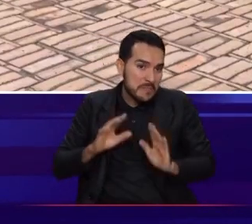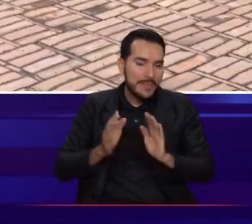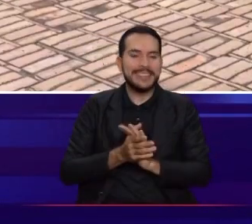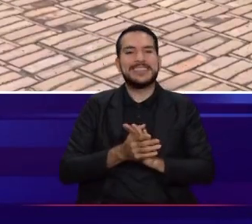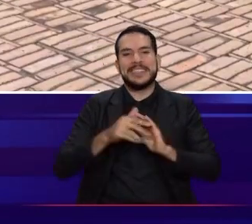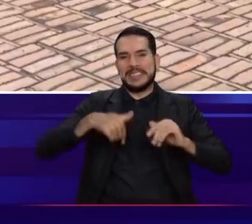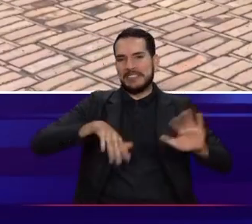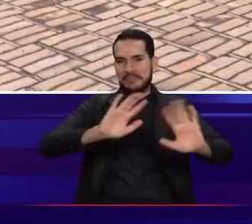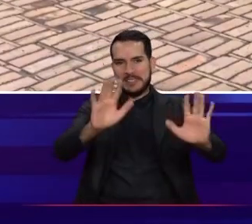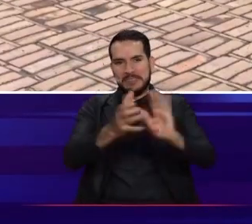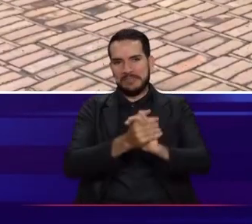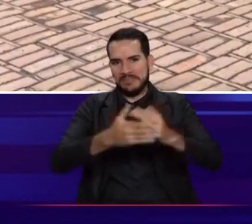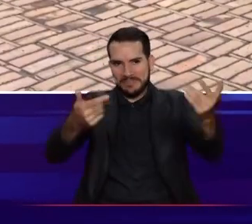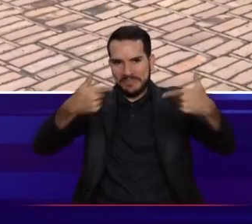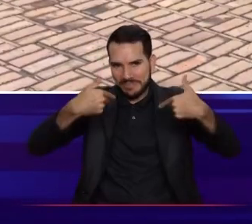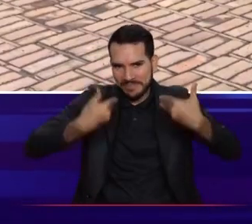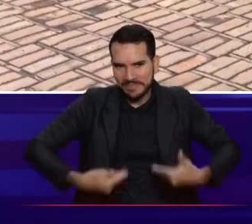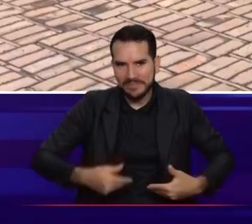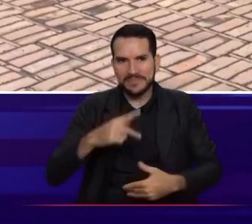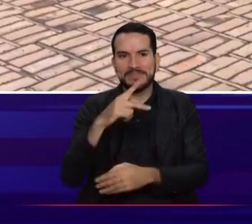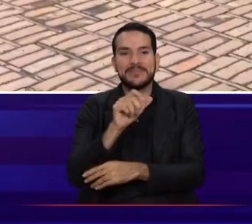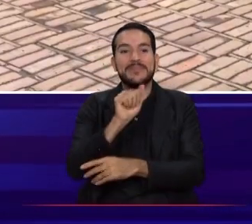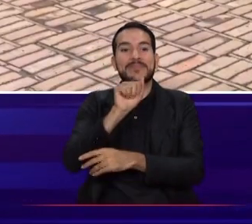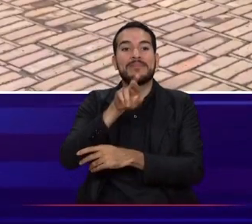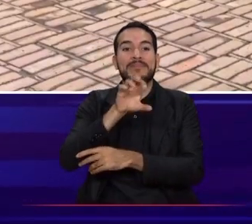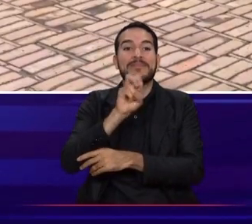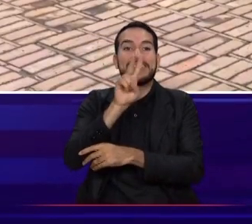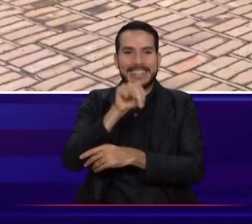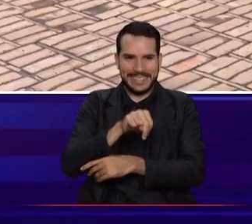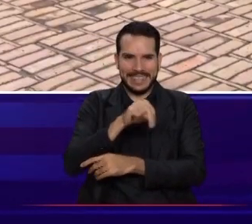Este es un informe de Karen López para Telepacífico